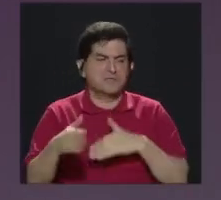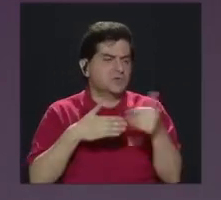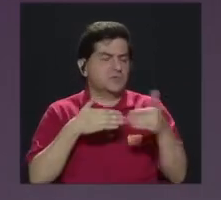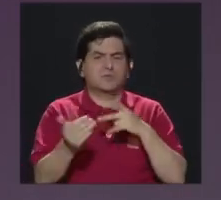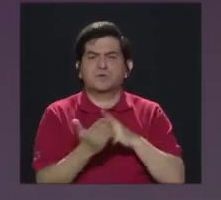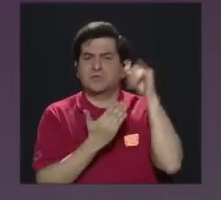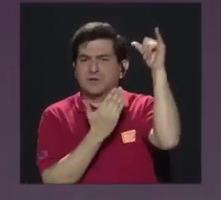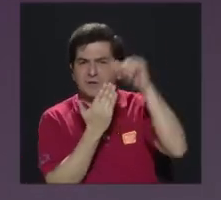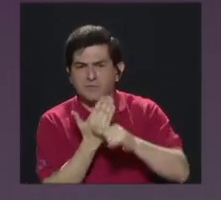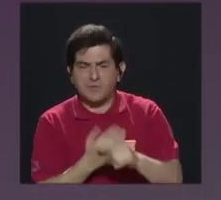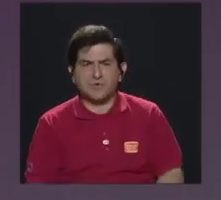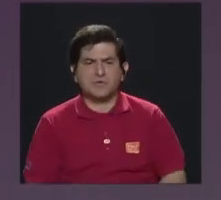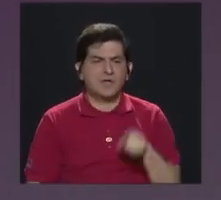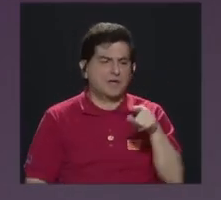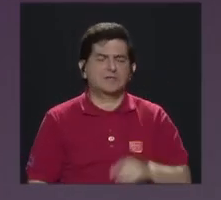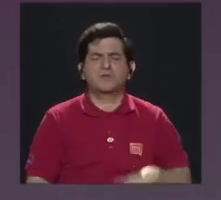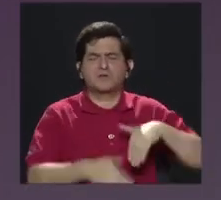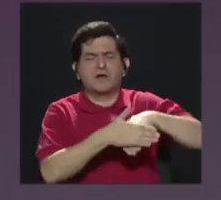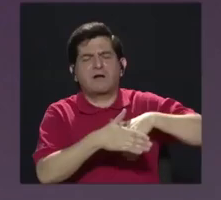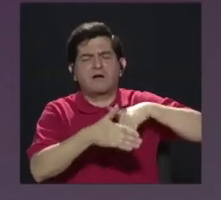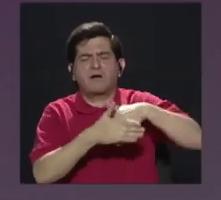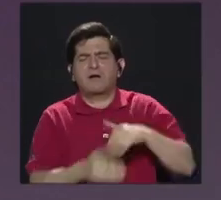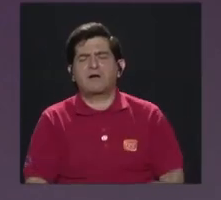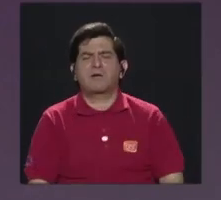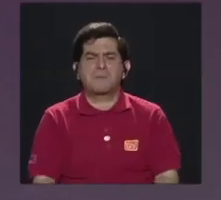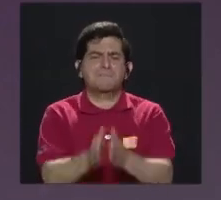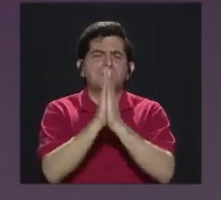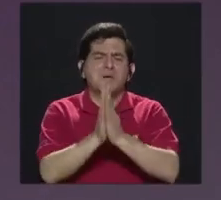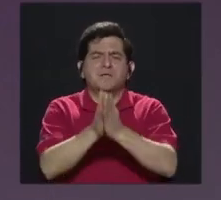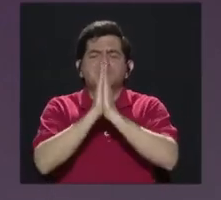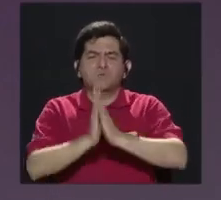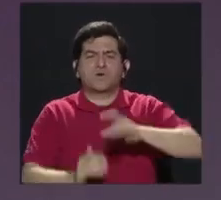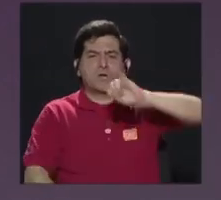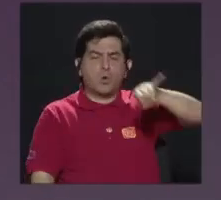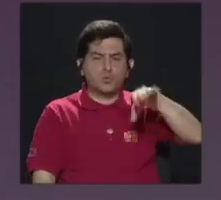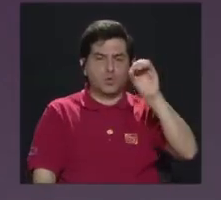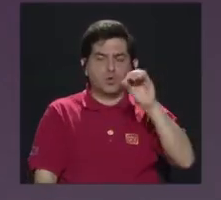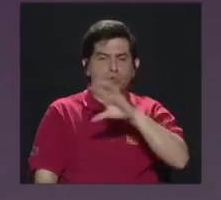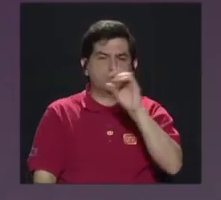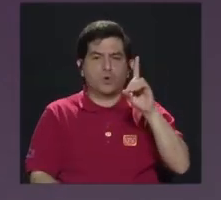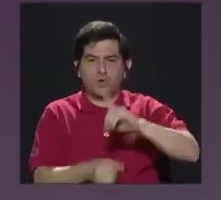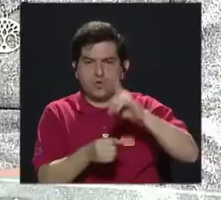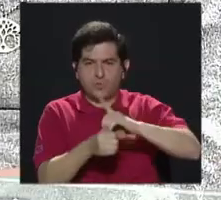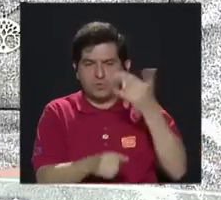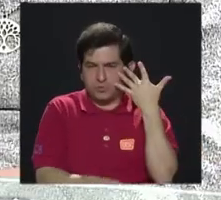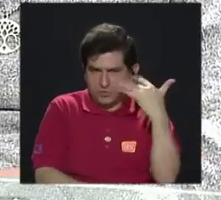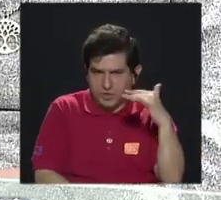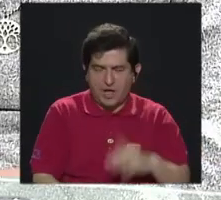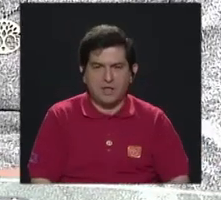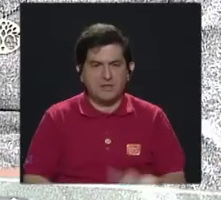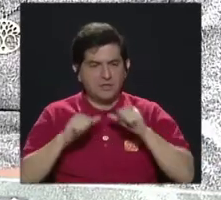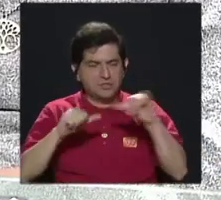los proyectos estén trabados con miles de mociones de Justo Orozco y de diputados similares, ¿verdad? O